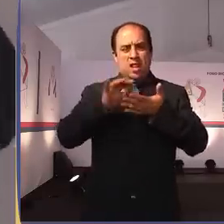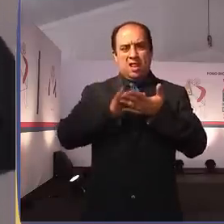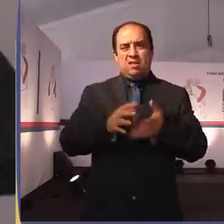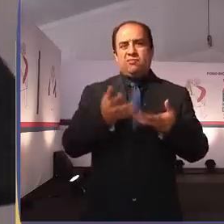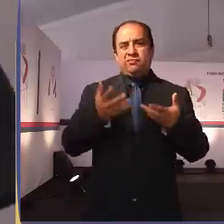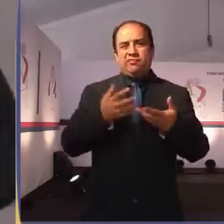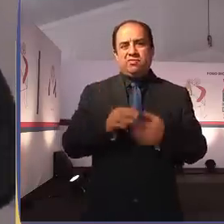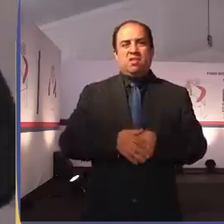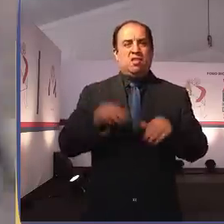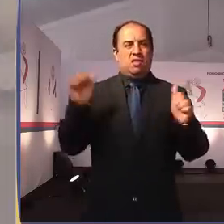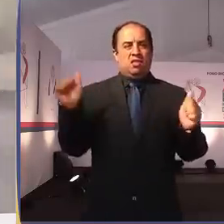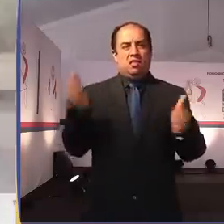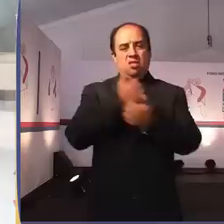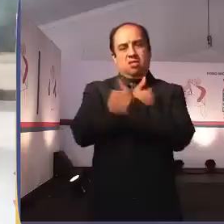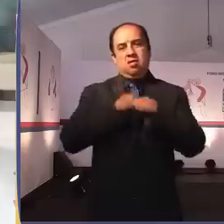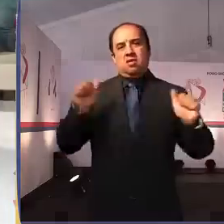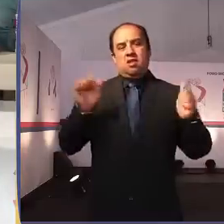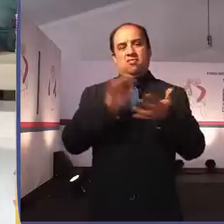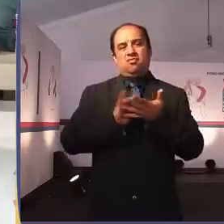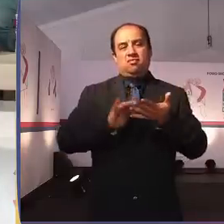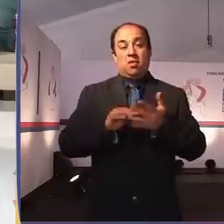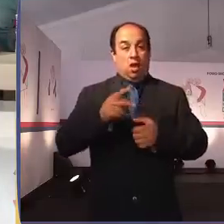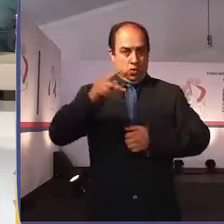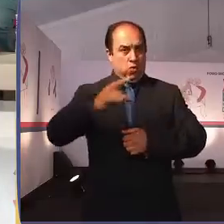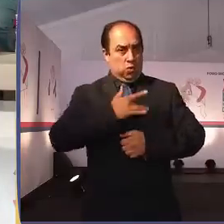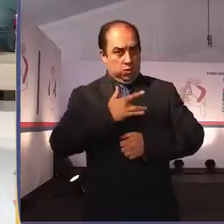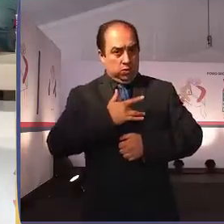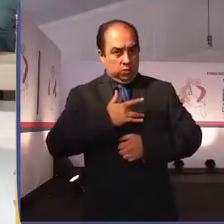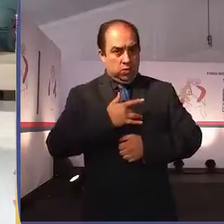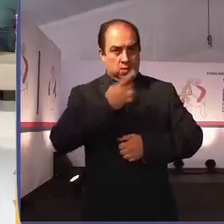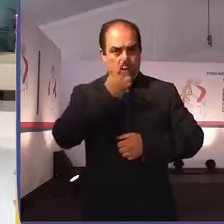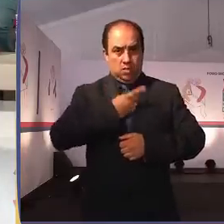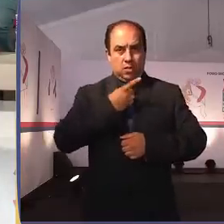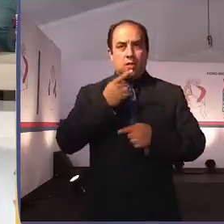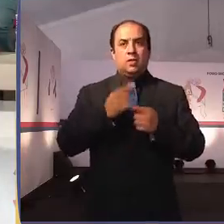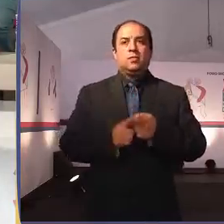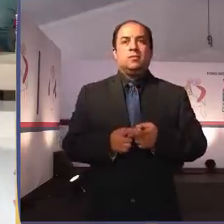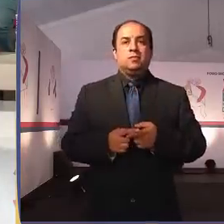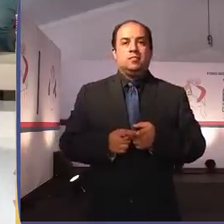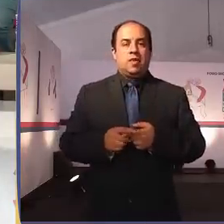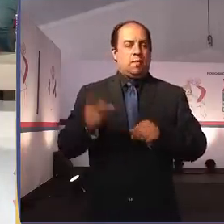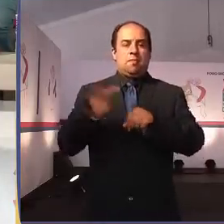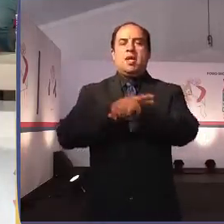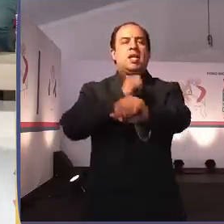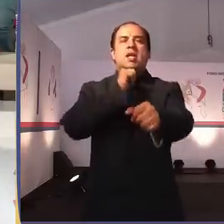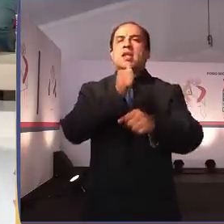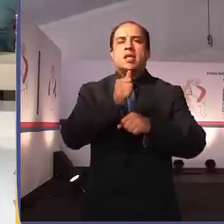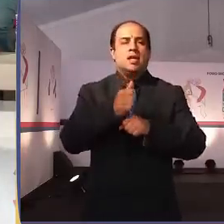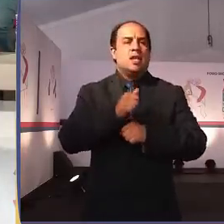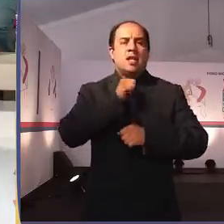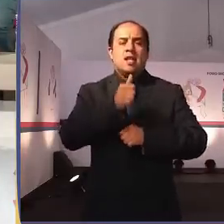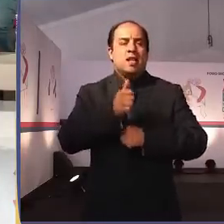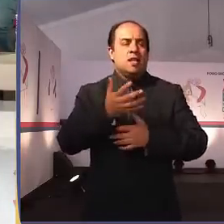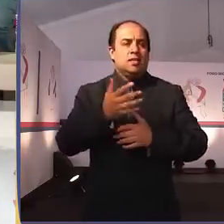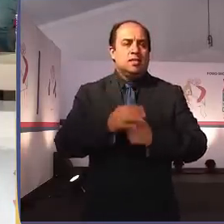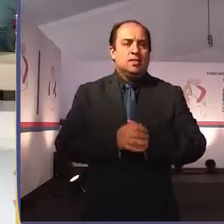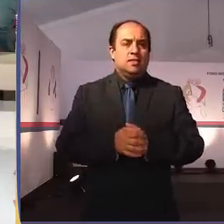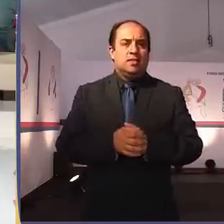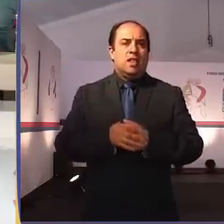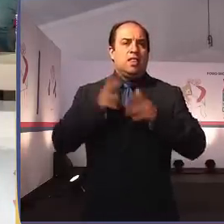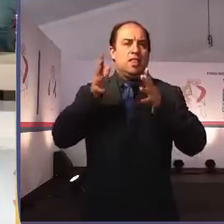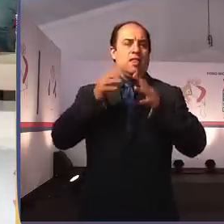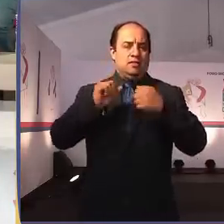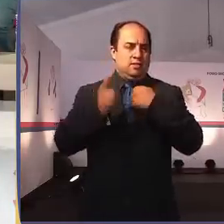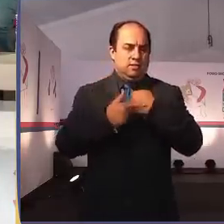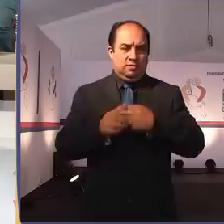aburrido? Levante la mano. En el fondo de su corazón. En el fondo del corazón. No le va a pasar nada. No, nadie no le va vamos aventar a creer, libros.